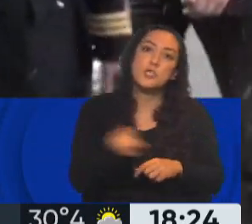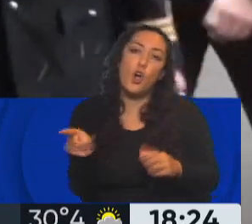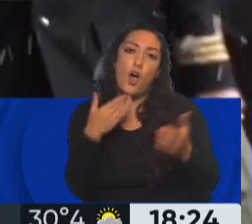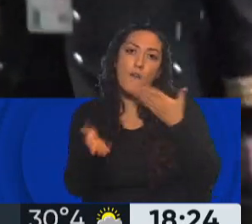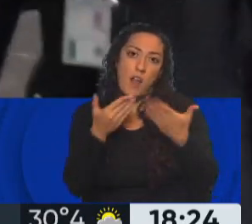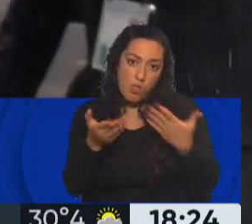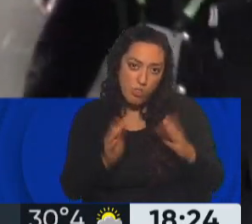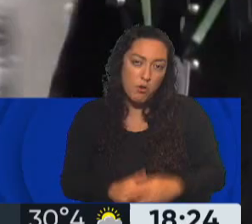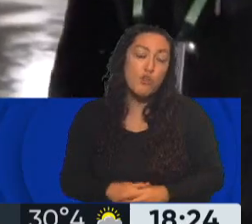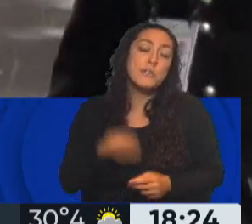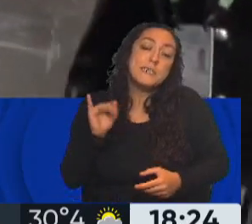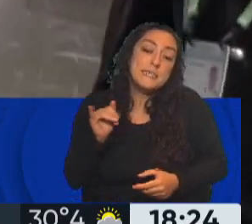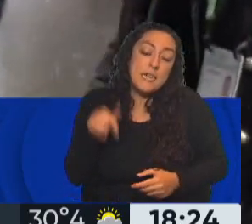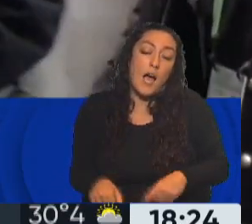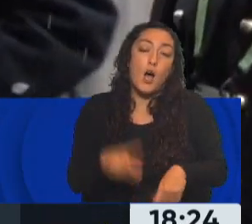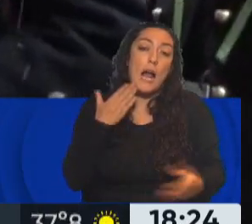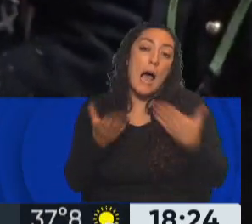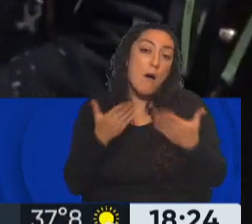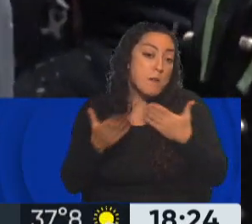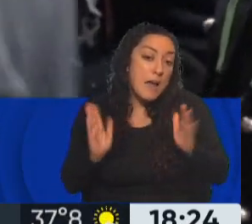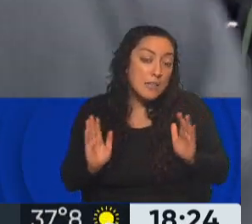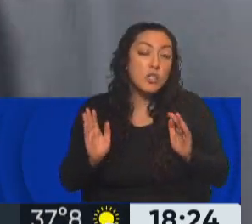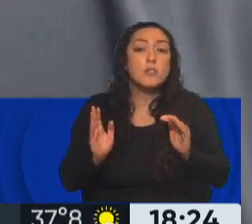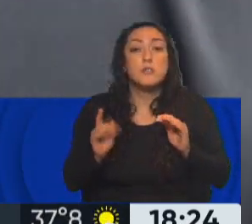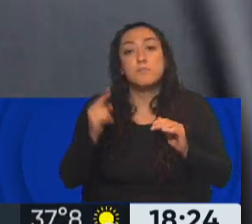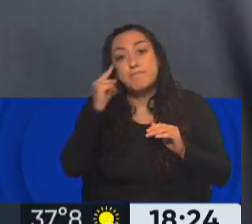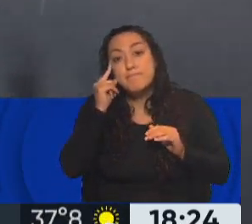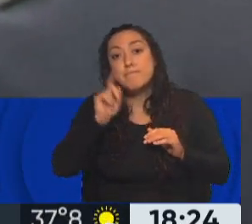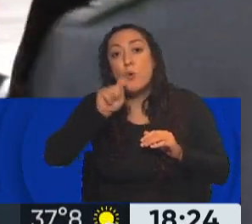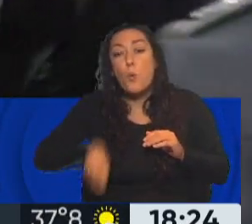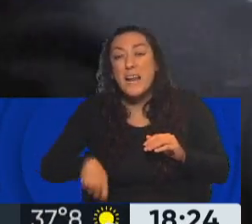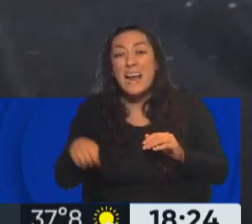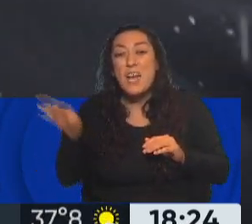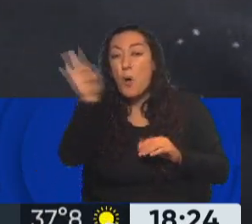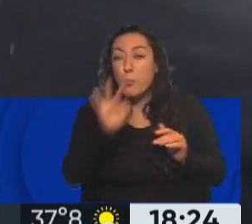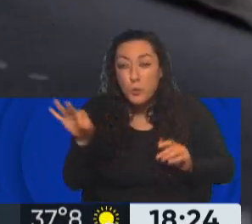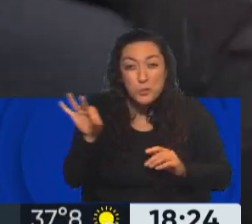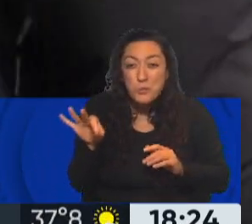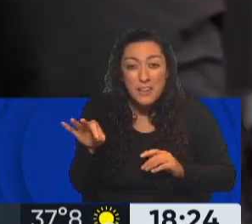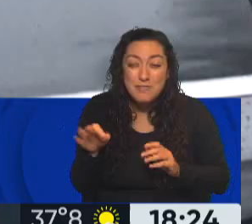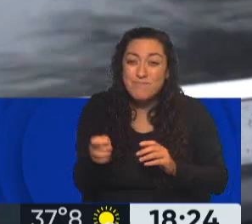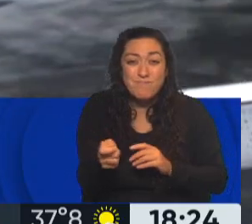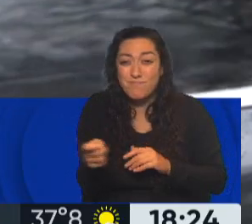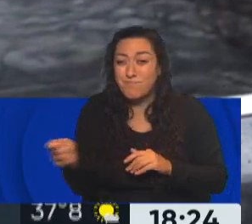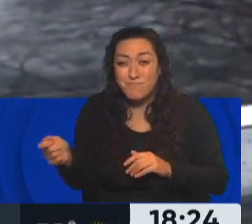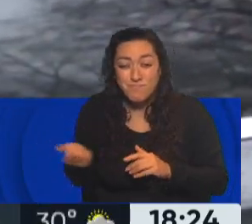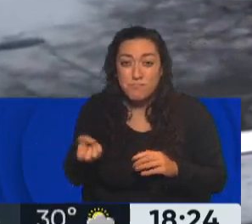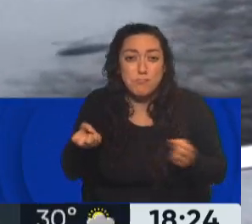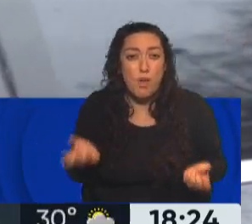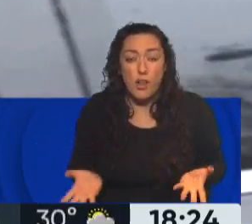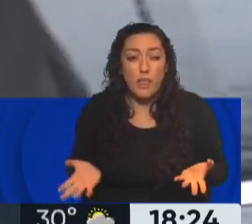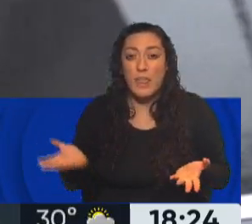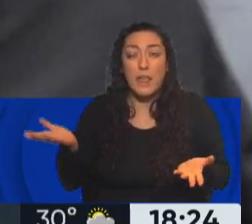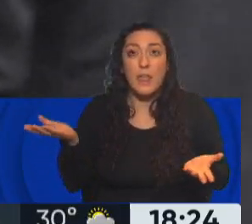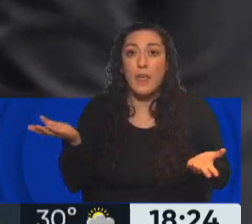están hablando, pero repito, las posibilidades de Ucrania son muy acotadas en esta situación porque